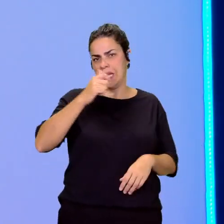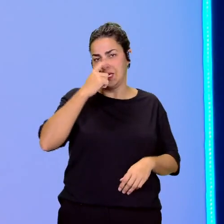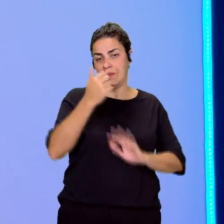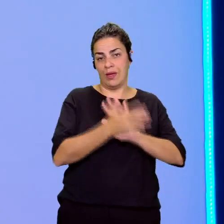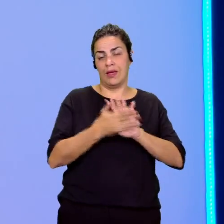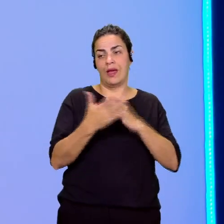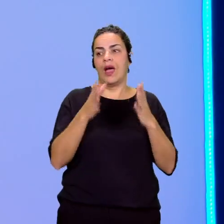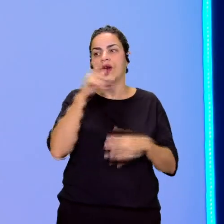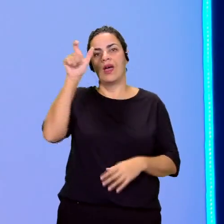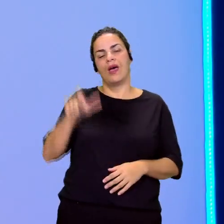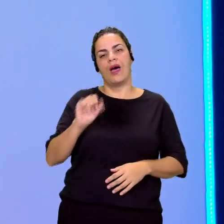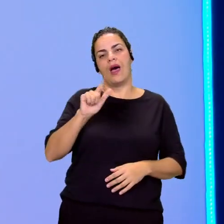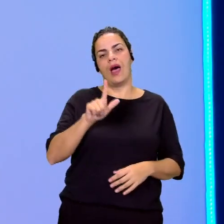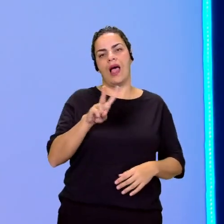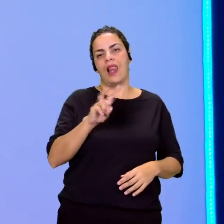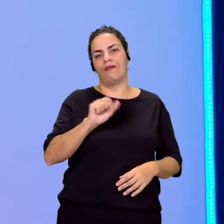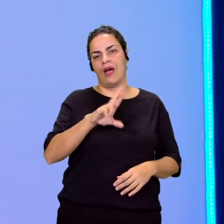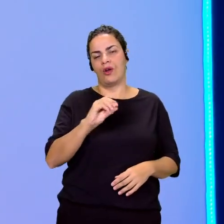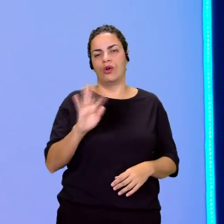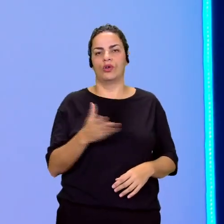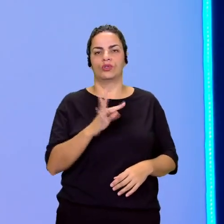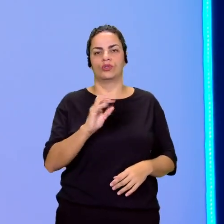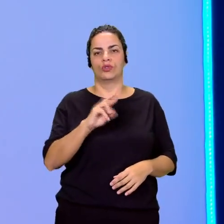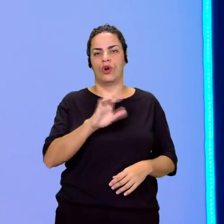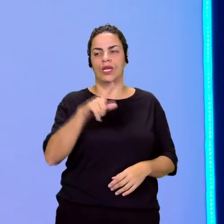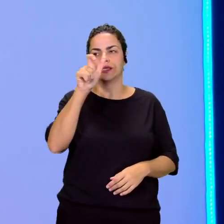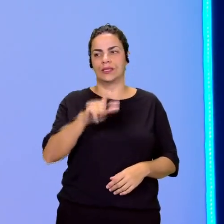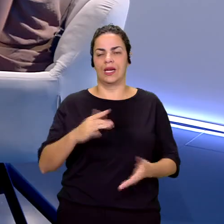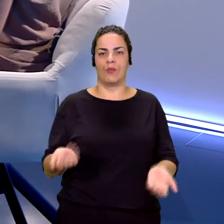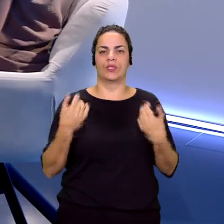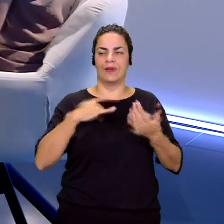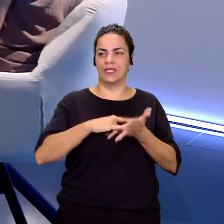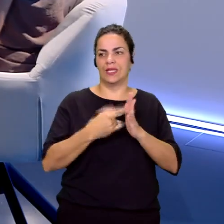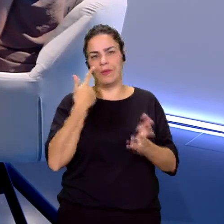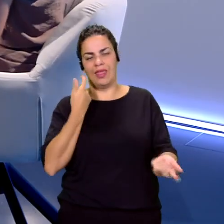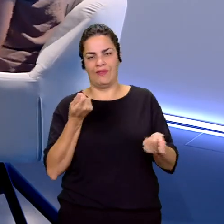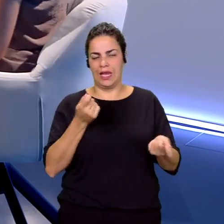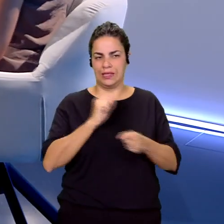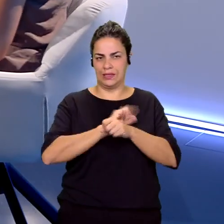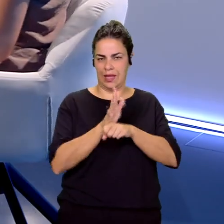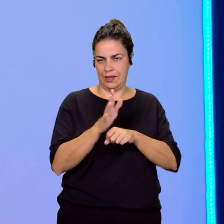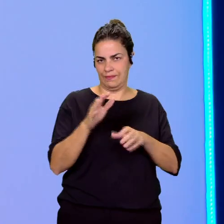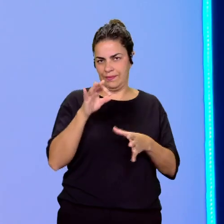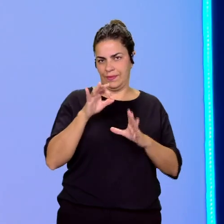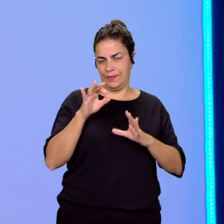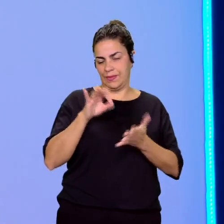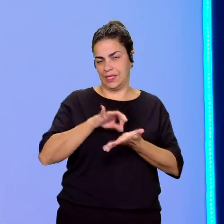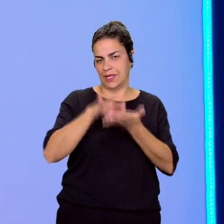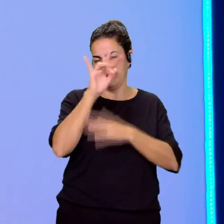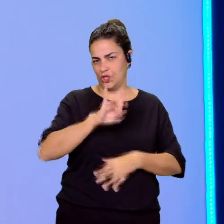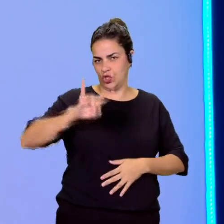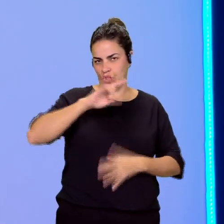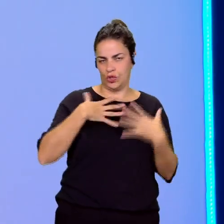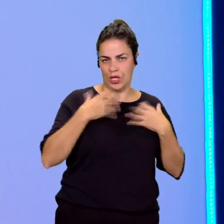con Álvaro Torres, que es responsable del Sistema de Vigilancia Epidemiológica del Servicio Canario de Salud. Buenos días. Hola, buenos días. Bueno, retomando la palabra del